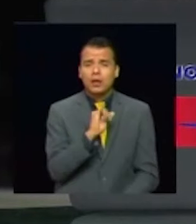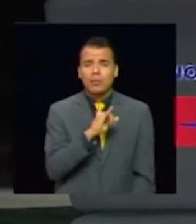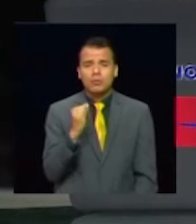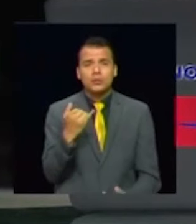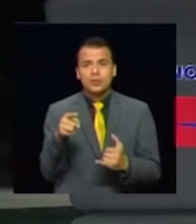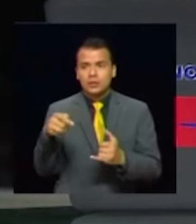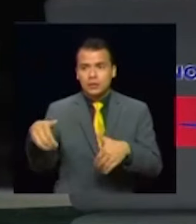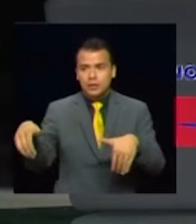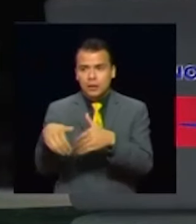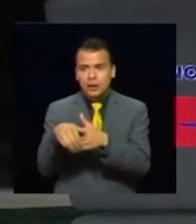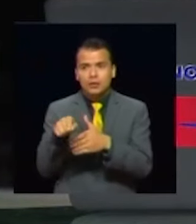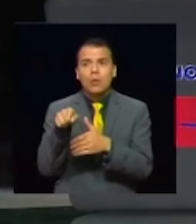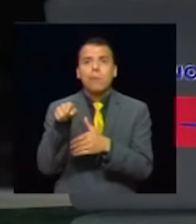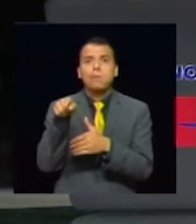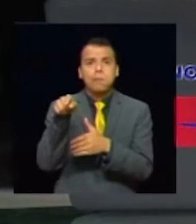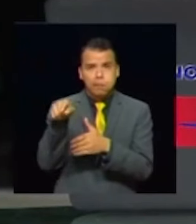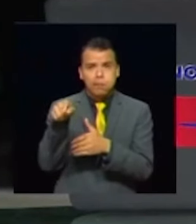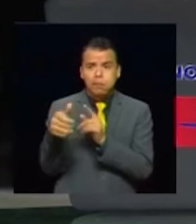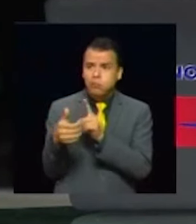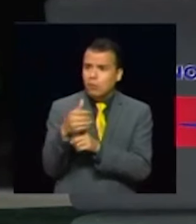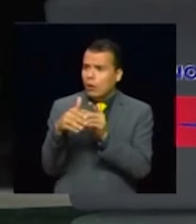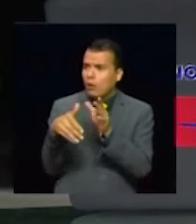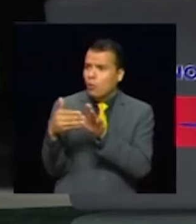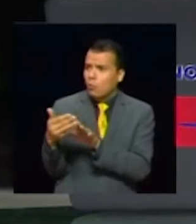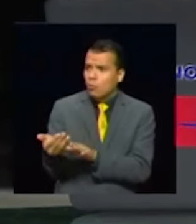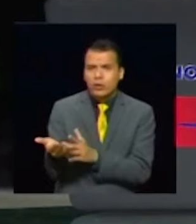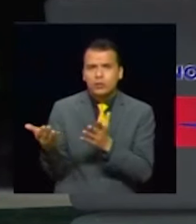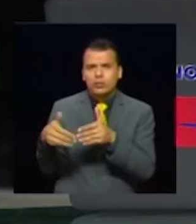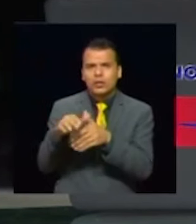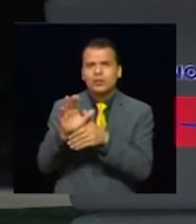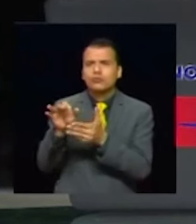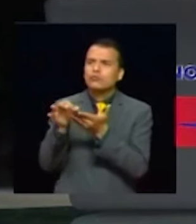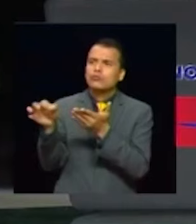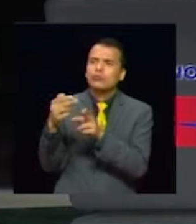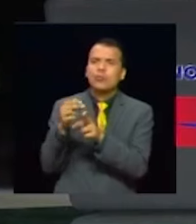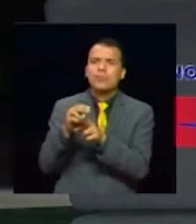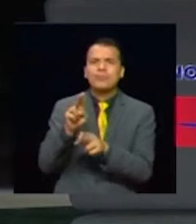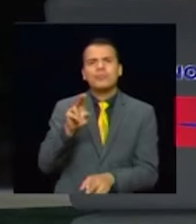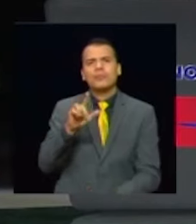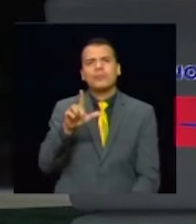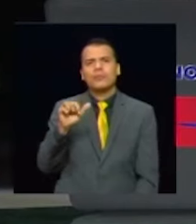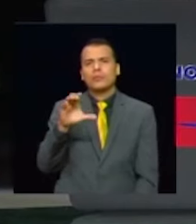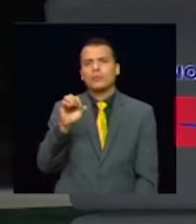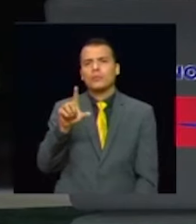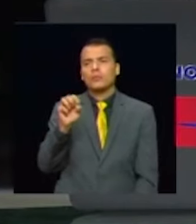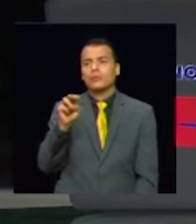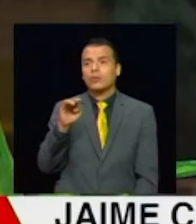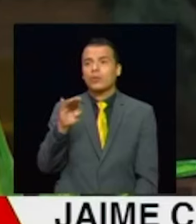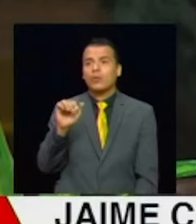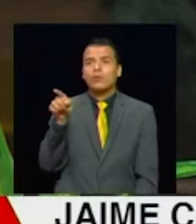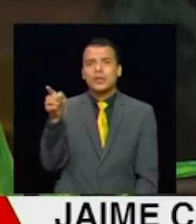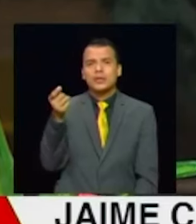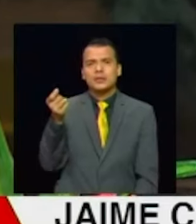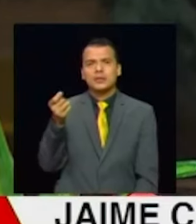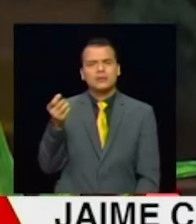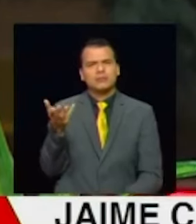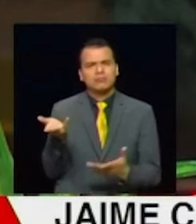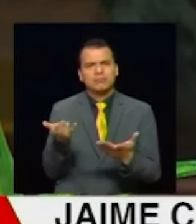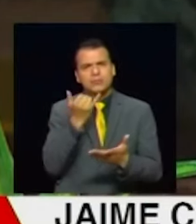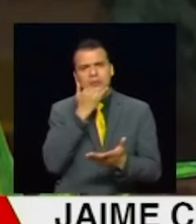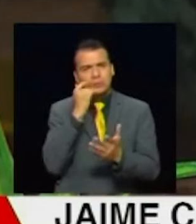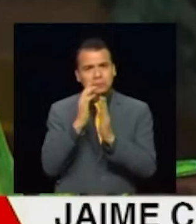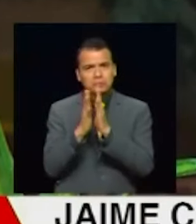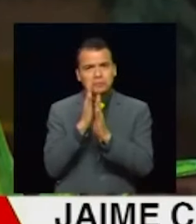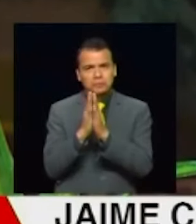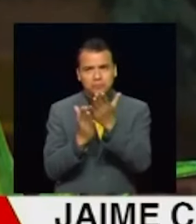al corregimiento de Villacolombia. Jaime Chávez, buenas noches. ¿Qué detalles se conocen sobre este caso? Laura, mire, se